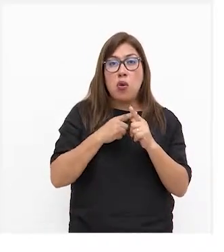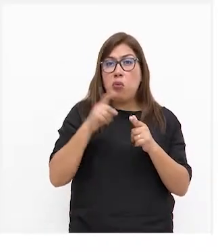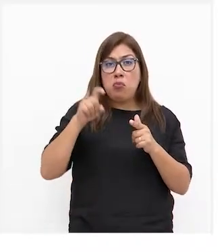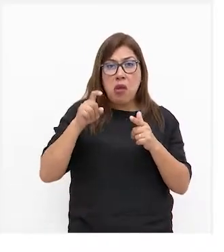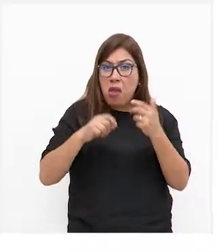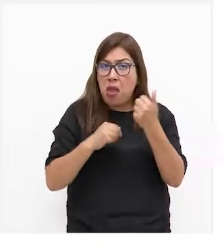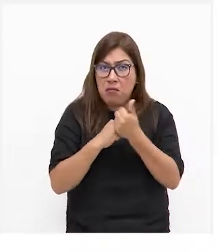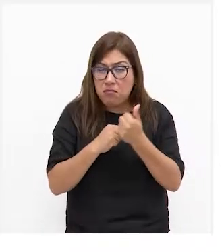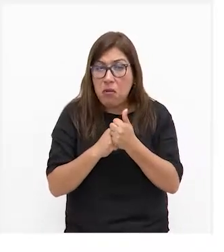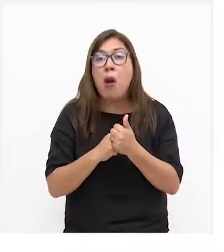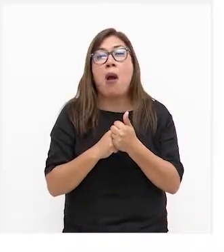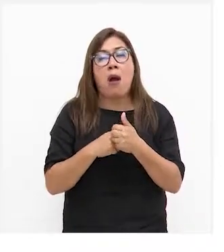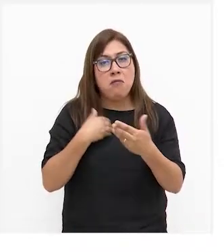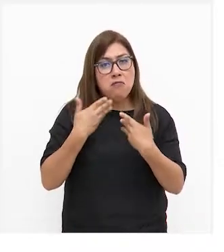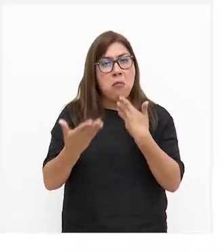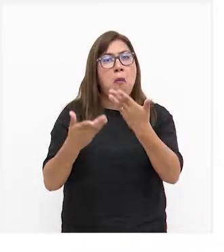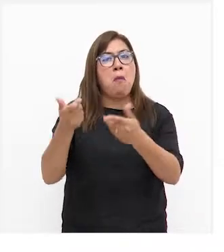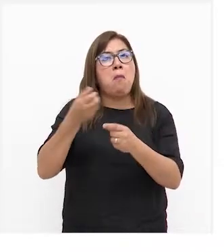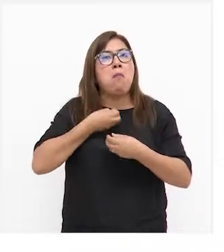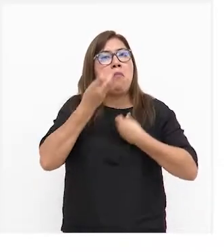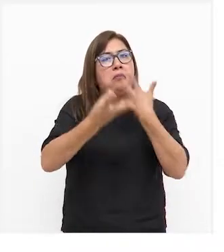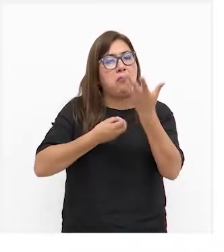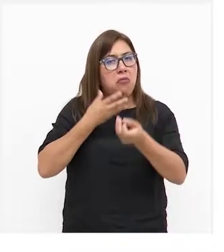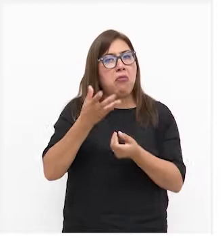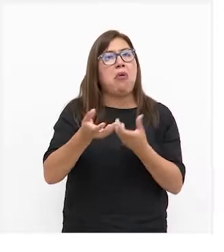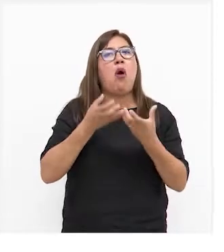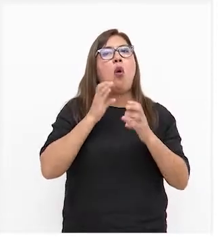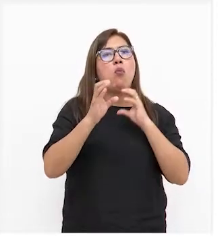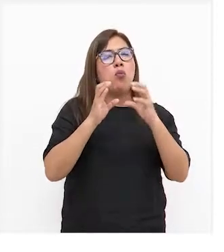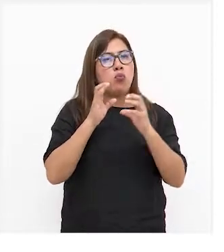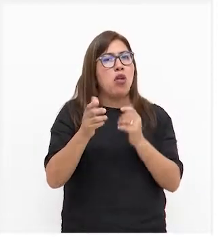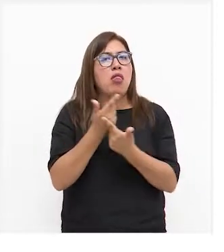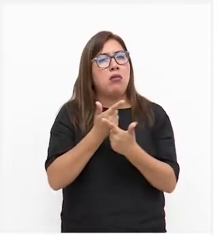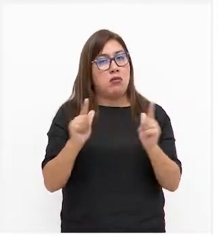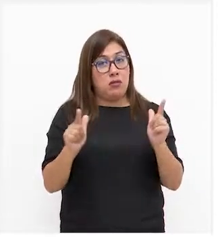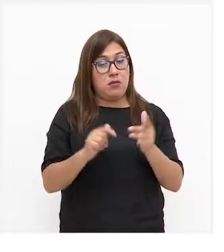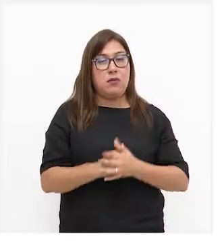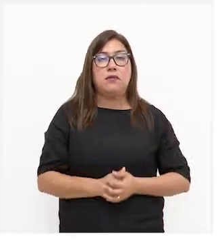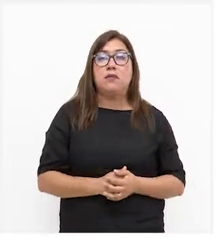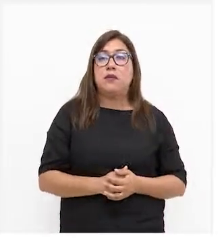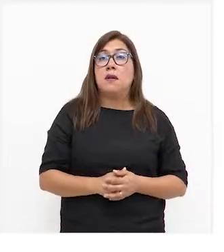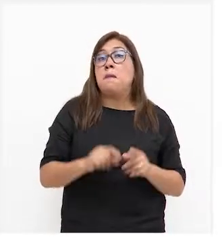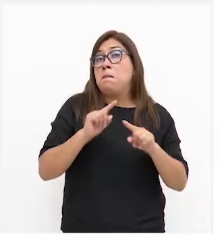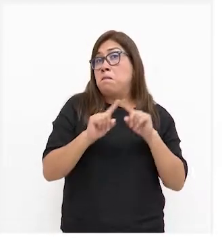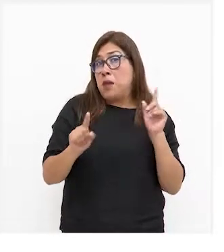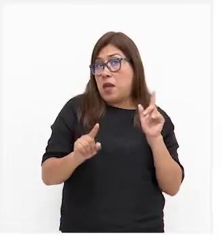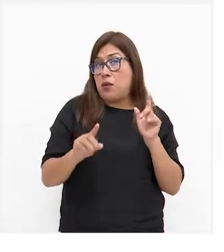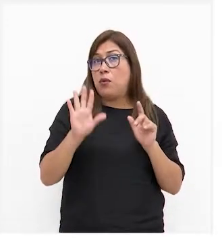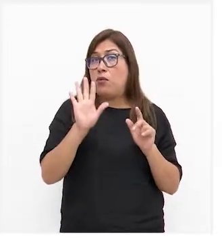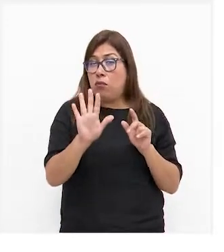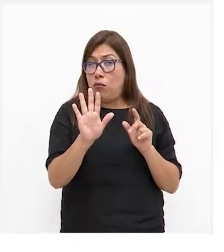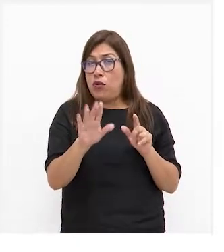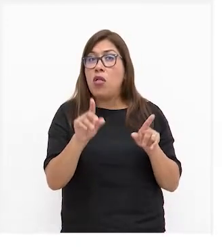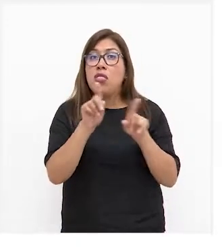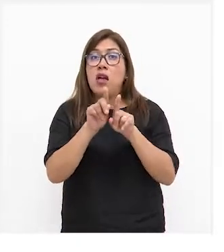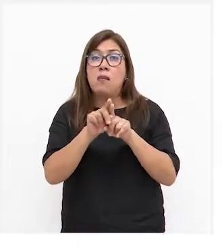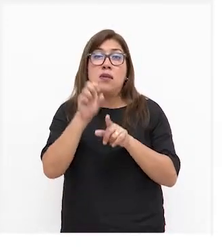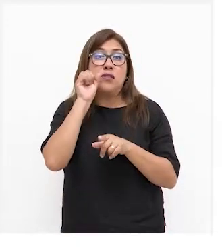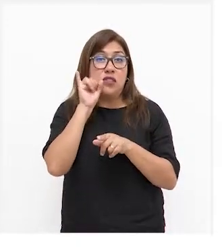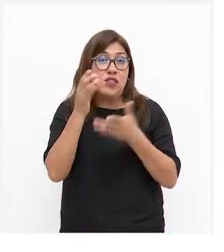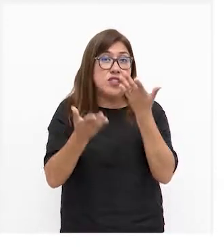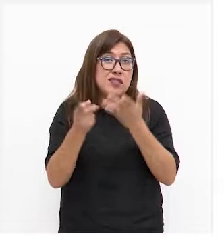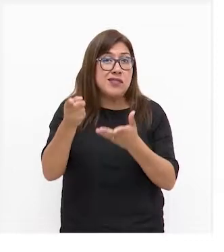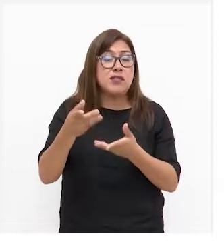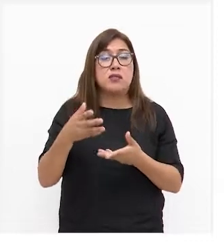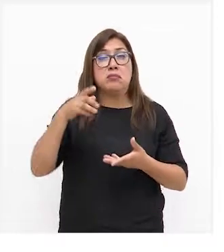sin apoyos y comunica su voluntad de manera libre. Sin embargo, puede ser necesario que para comunicar